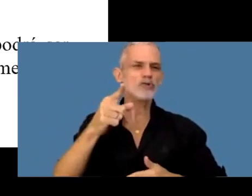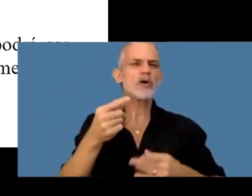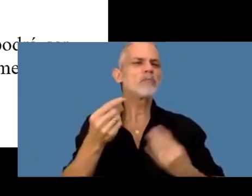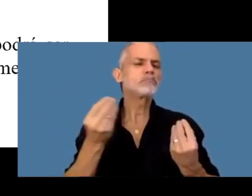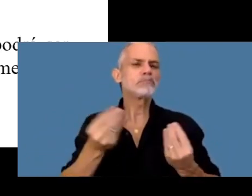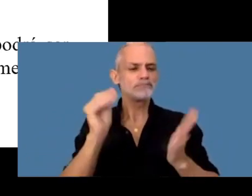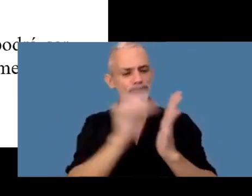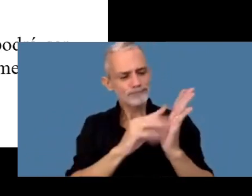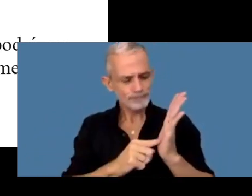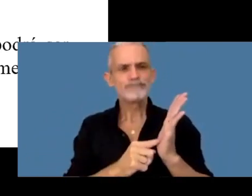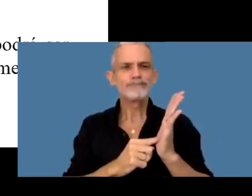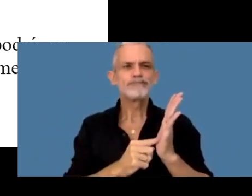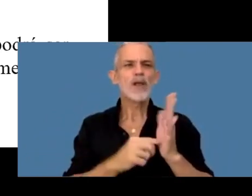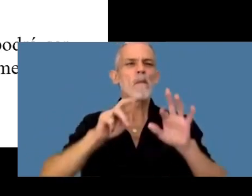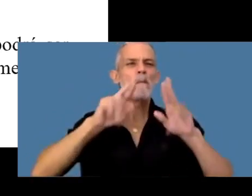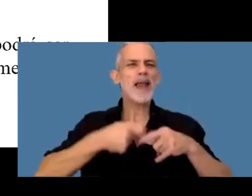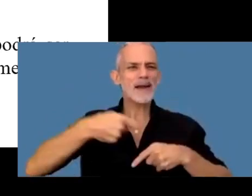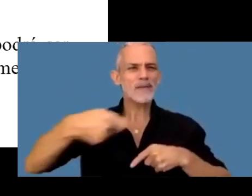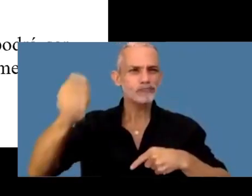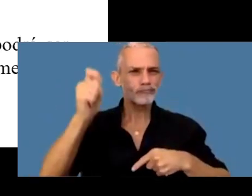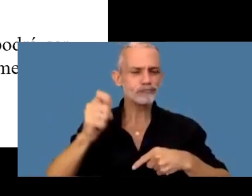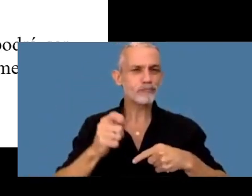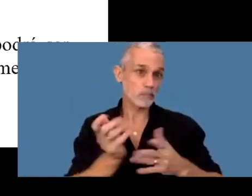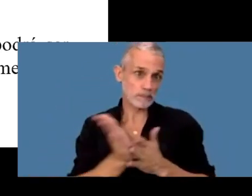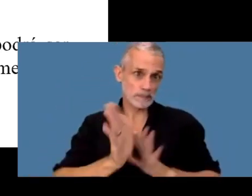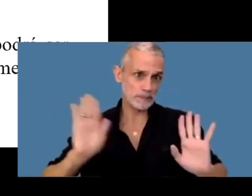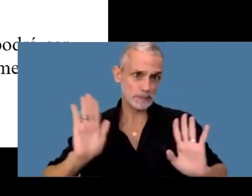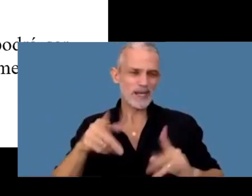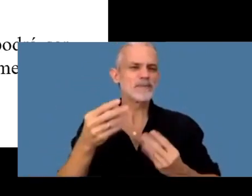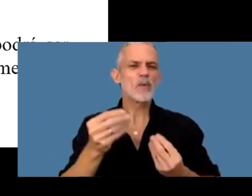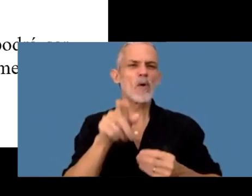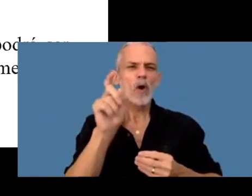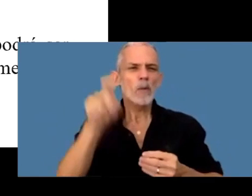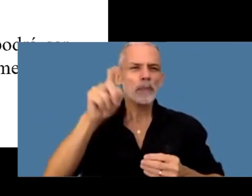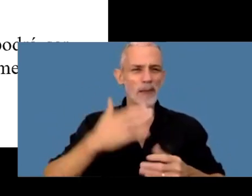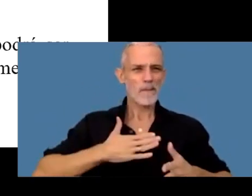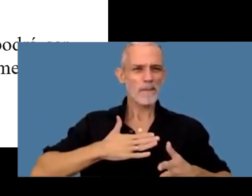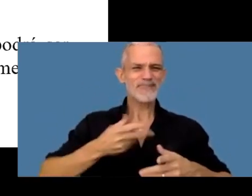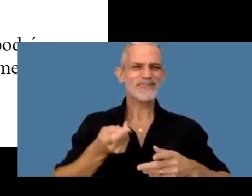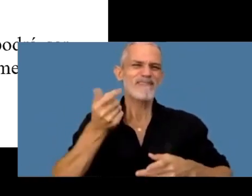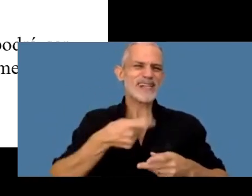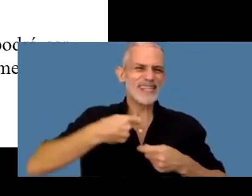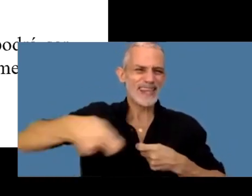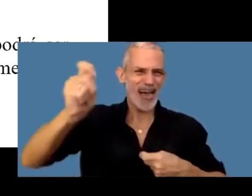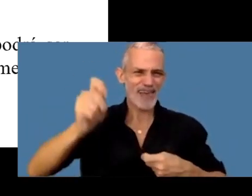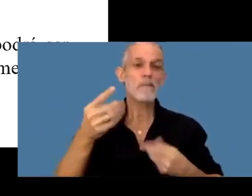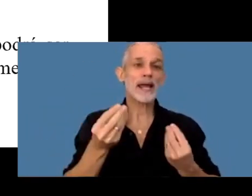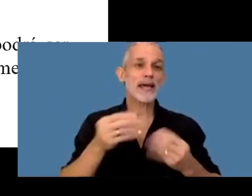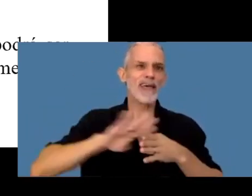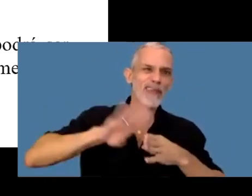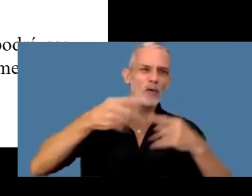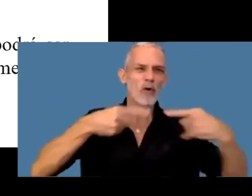un plan de facilidades permanente en la opción Mis facilidades para regularizar